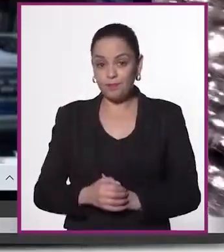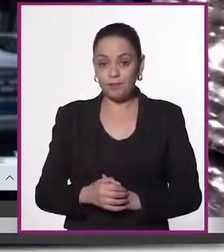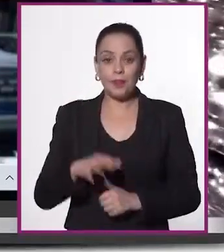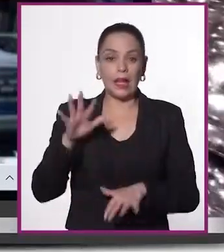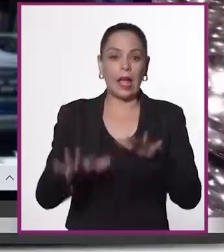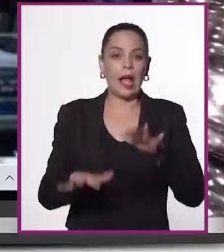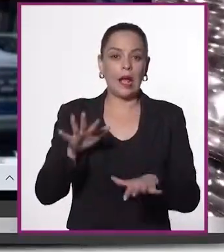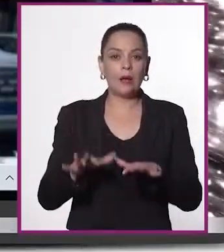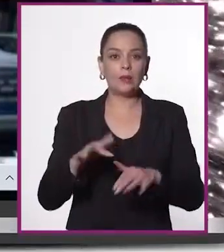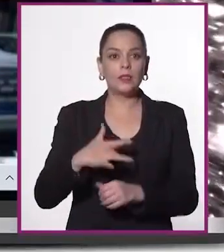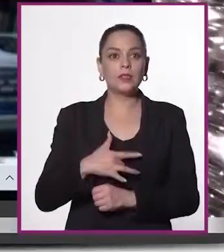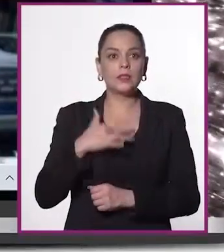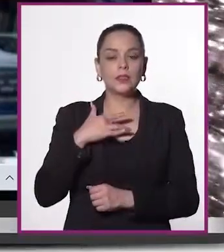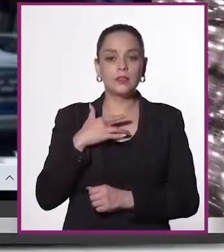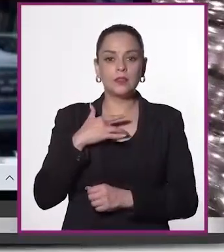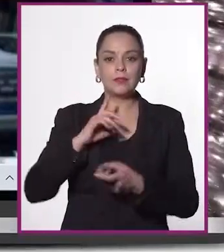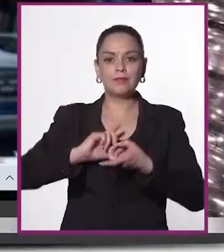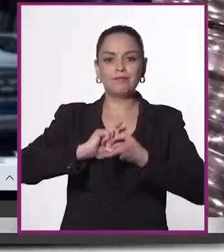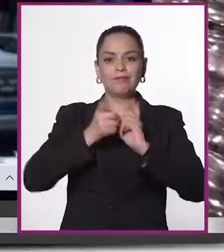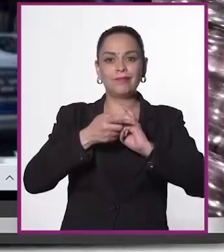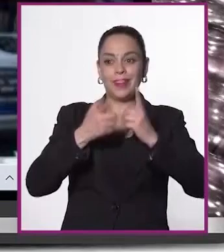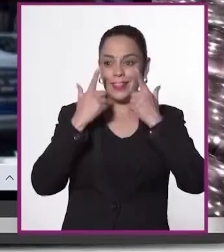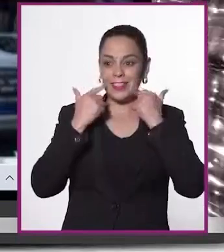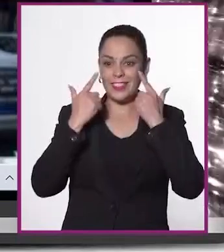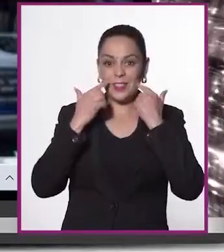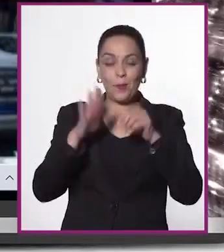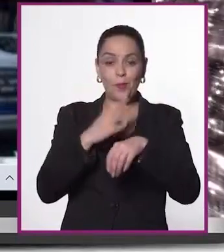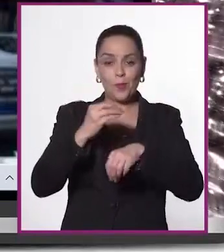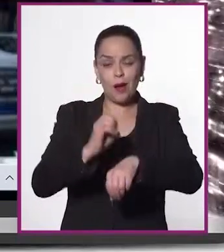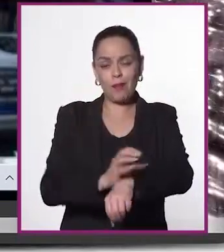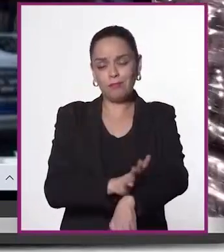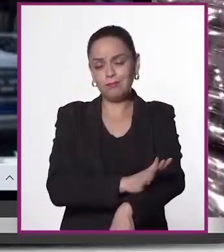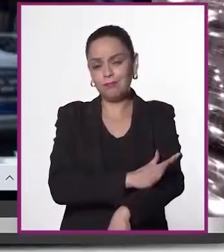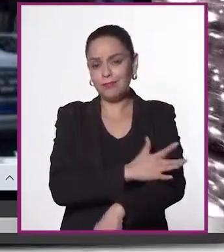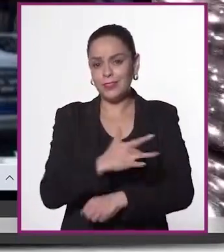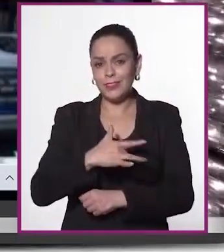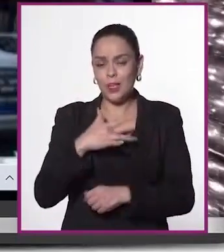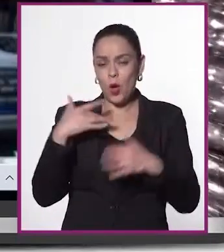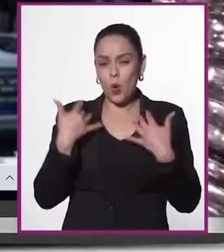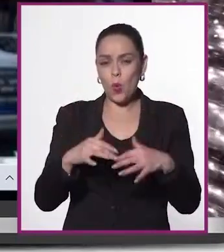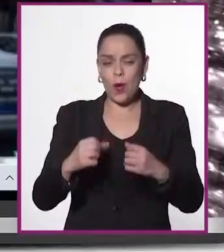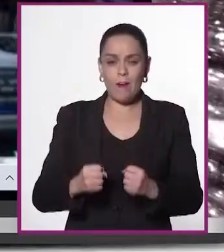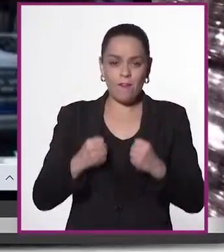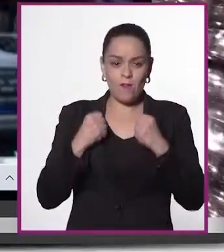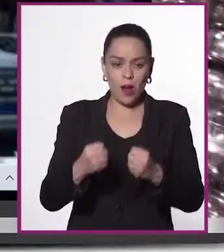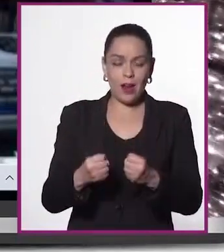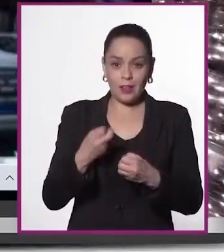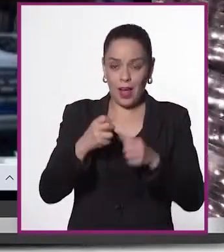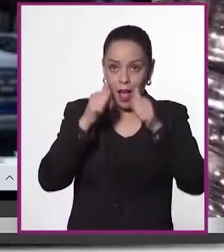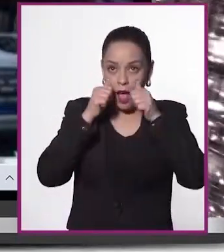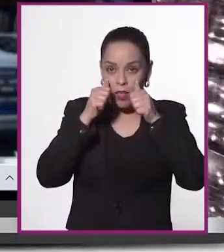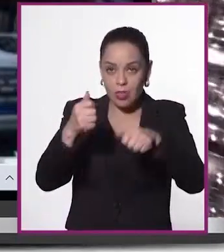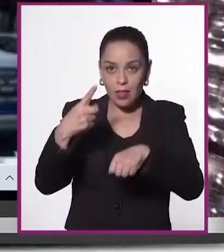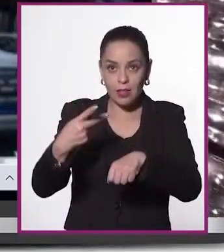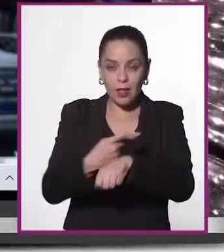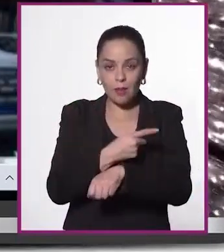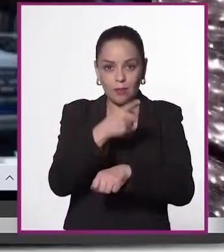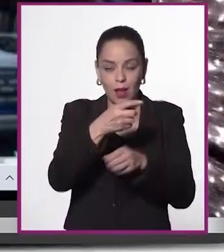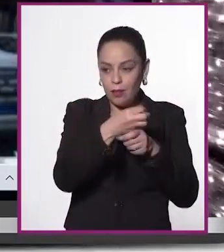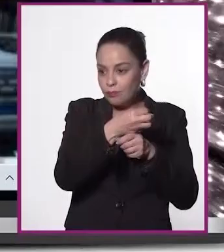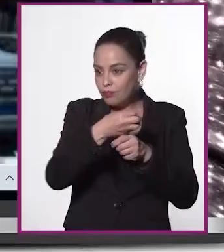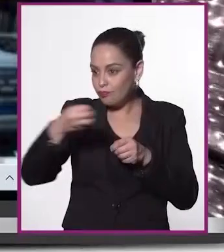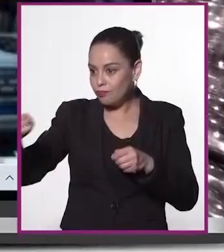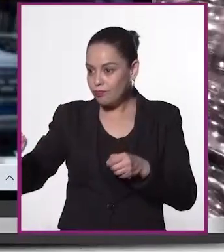por ejemplo, nos hacen llorar, nos emocionan, nos hacen que nos emocionemos, ¿no? Que estemos muy atentos a lo que ocurre en una secuencia de